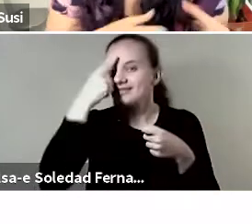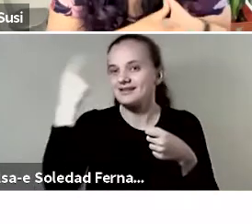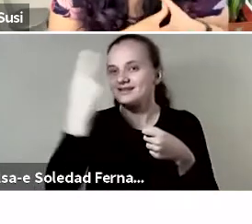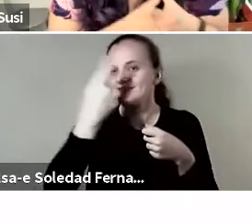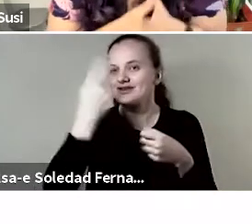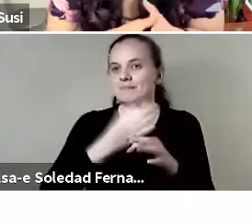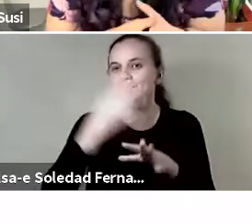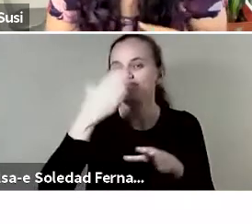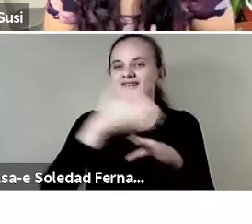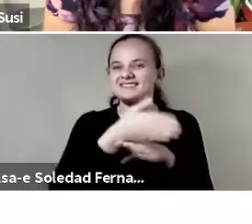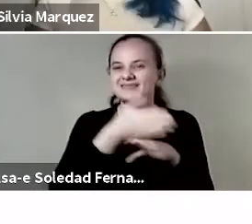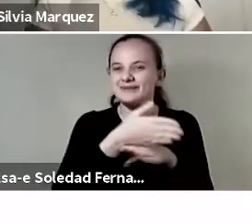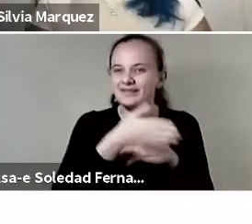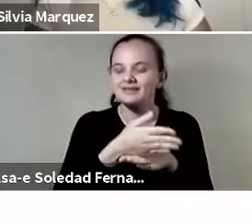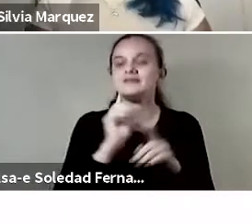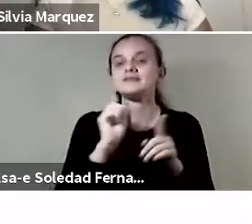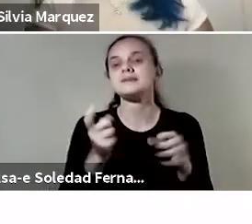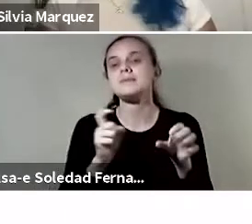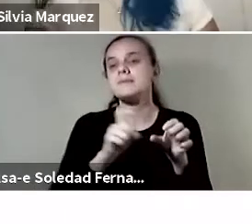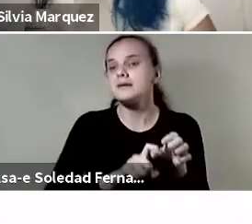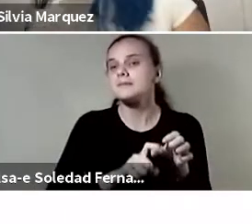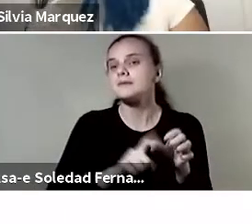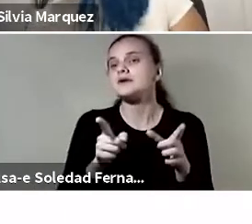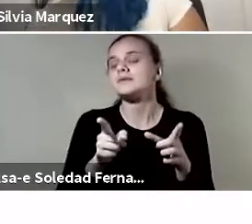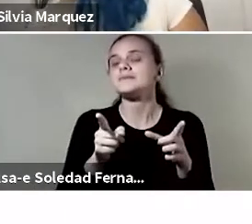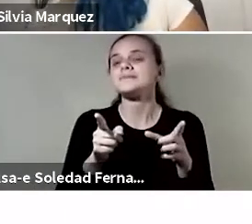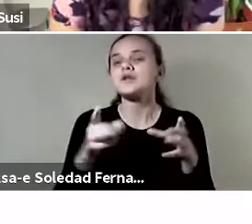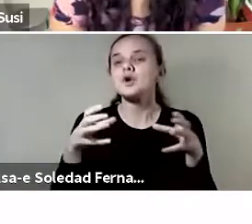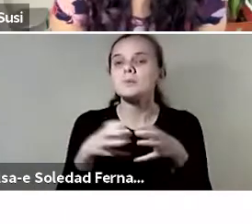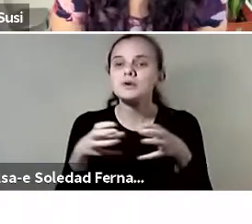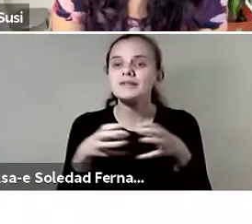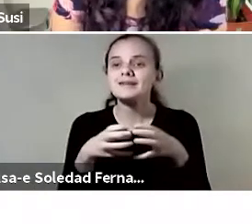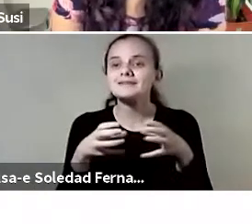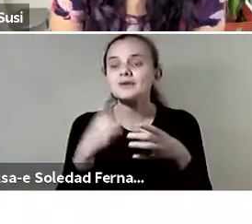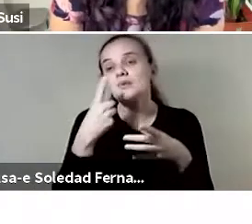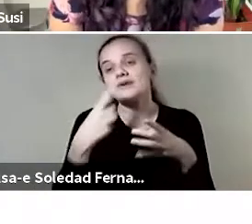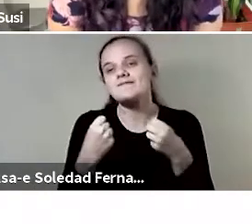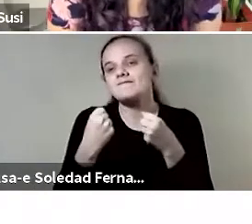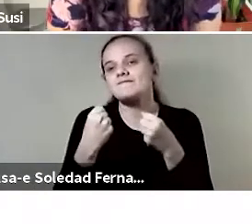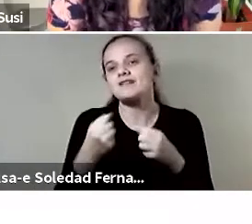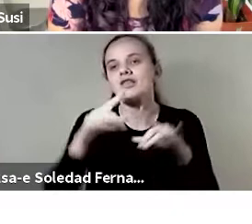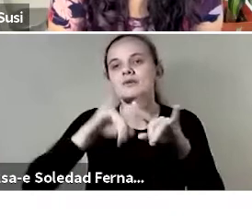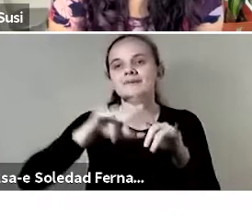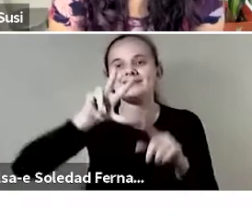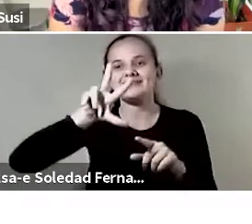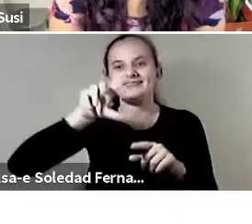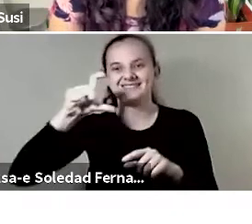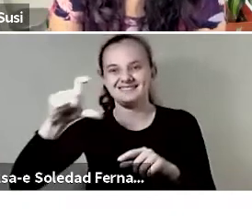que es como experto invitado en la Asociación Internacional de Profesionales de Accesibilidad. También